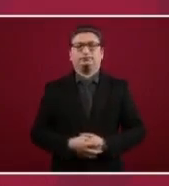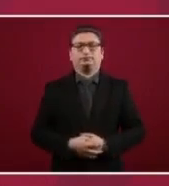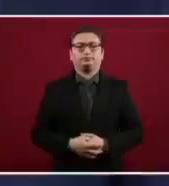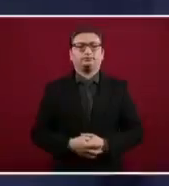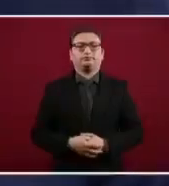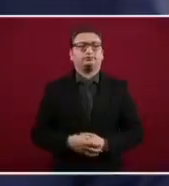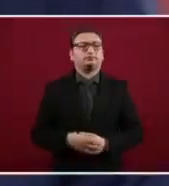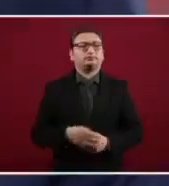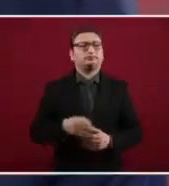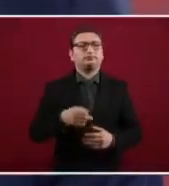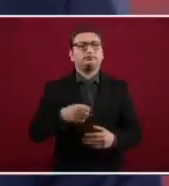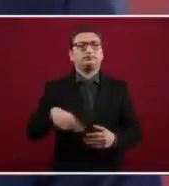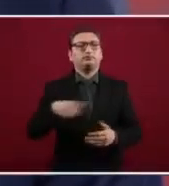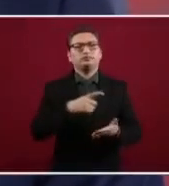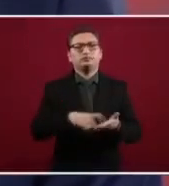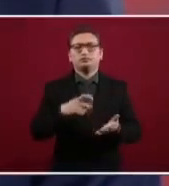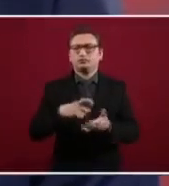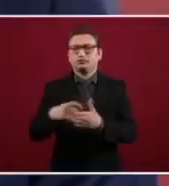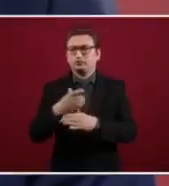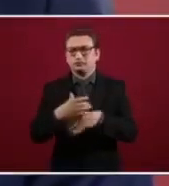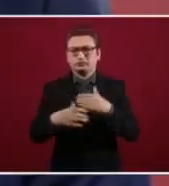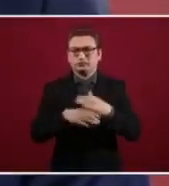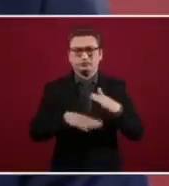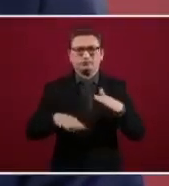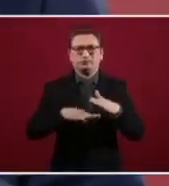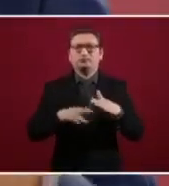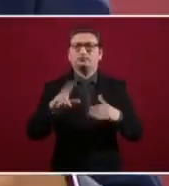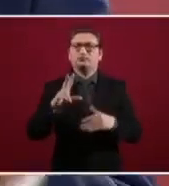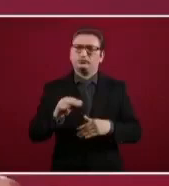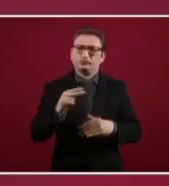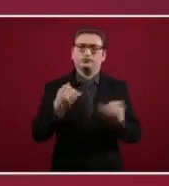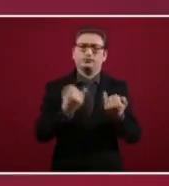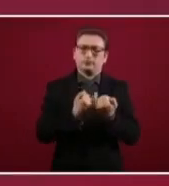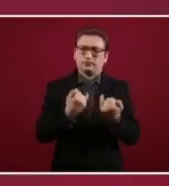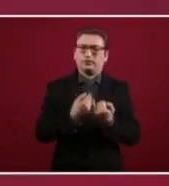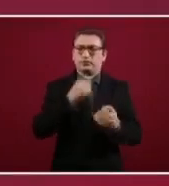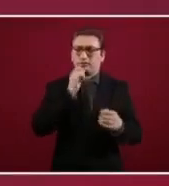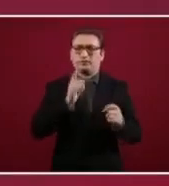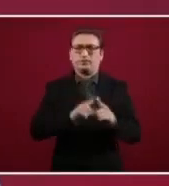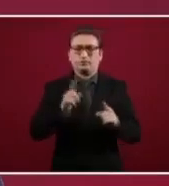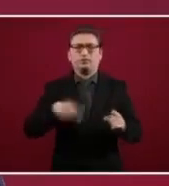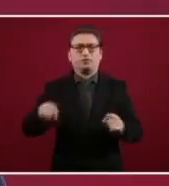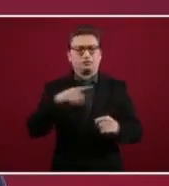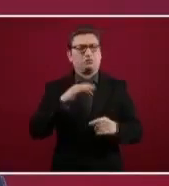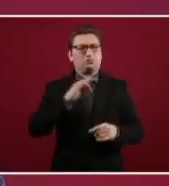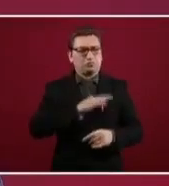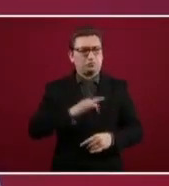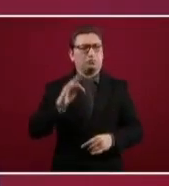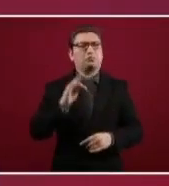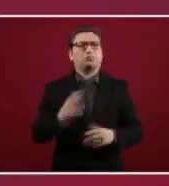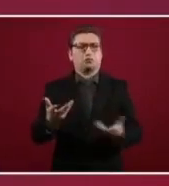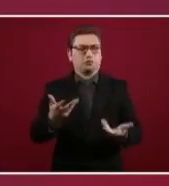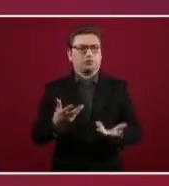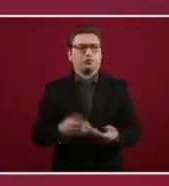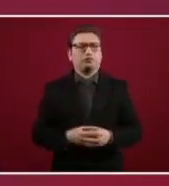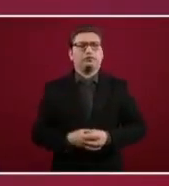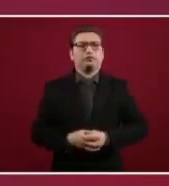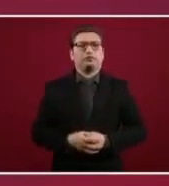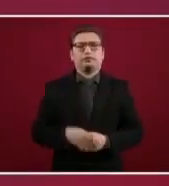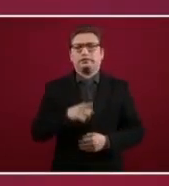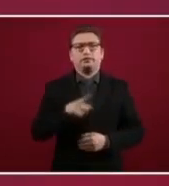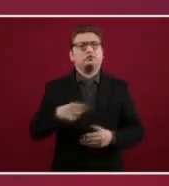consuma solo lo básico sino que también pueda y